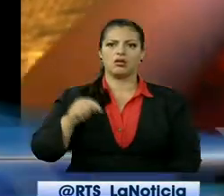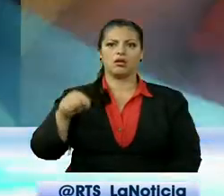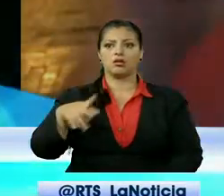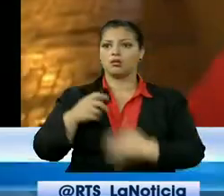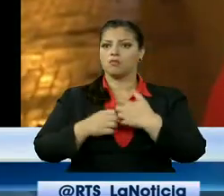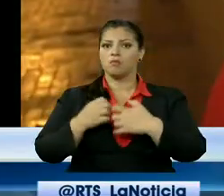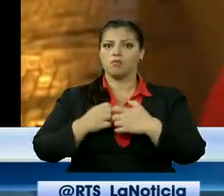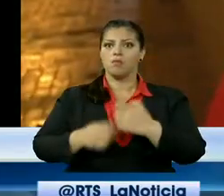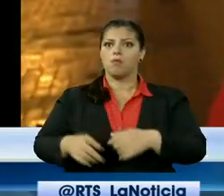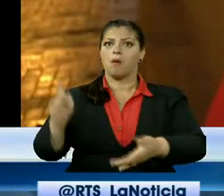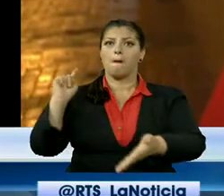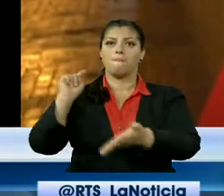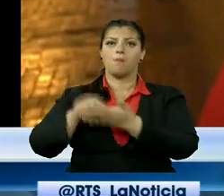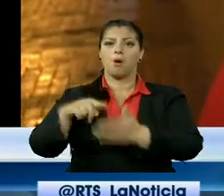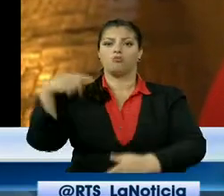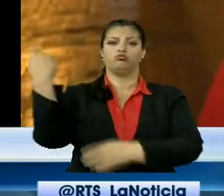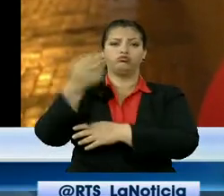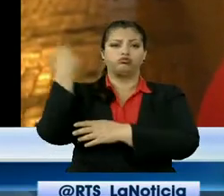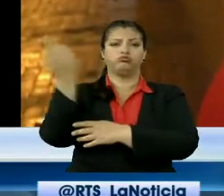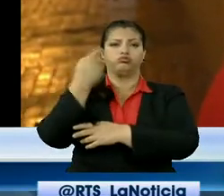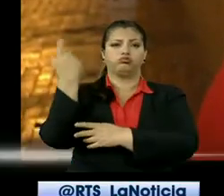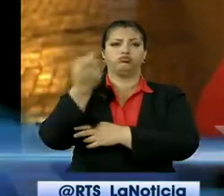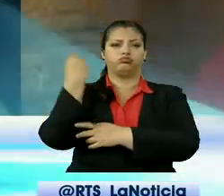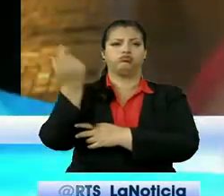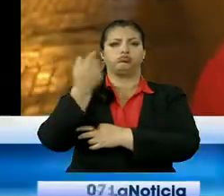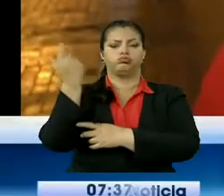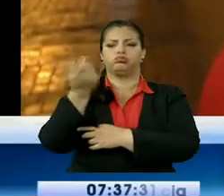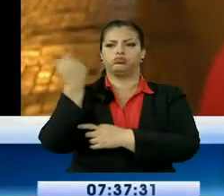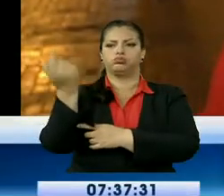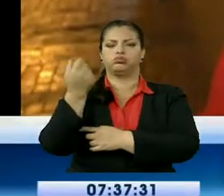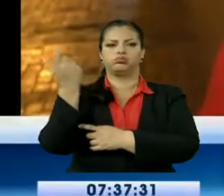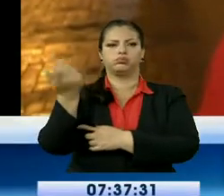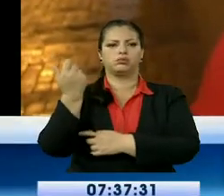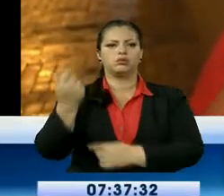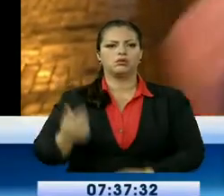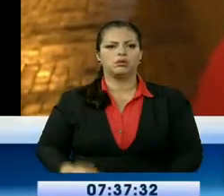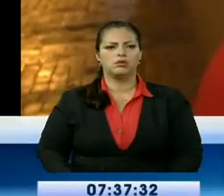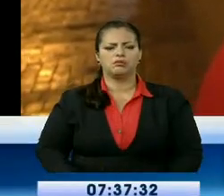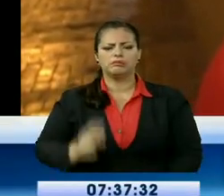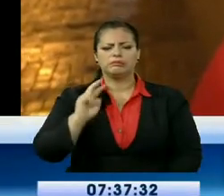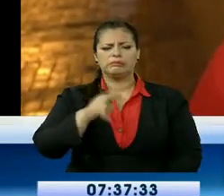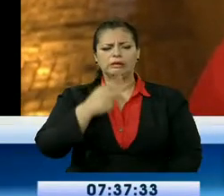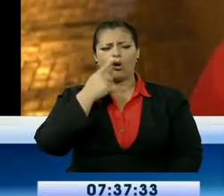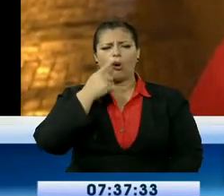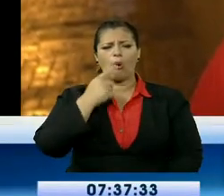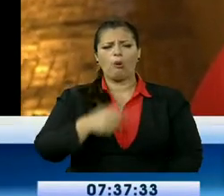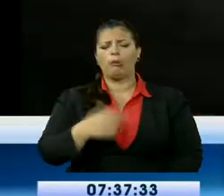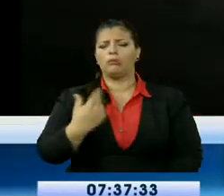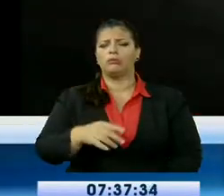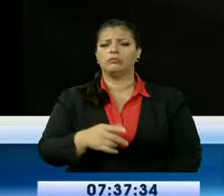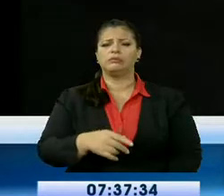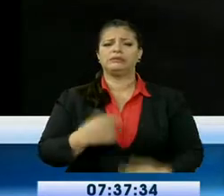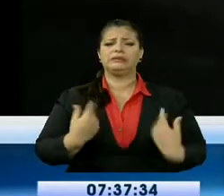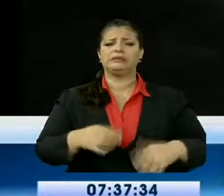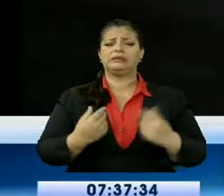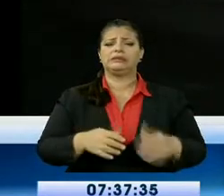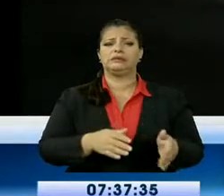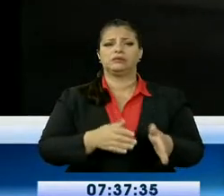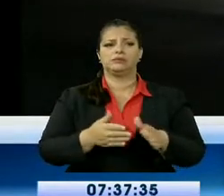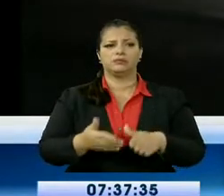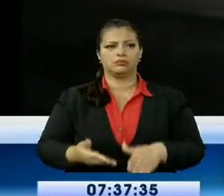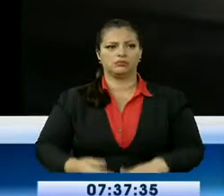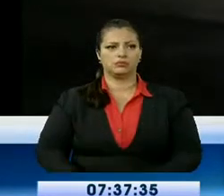estaban amontonándose ahí y ahí nosotros fuimos a ver y ya el chico estaba ya agonizando. El cuerpo